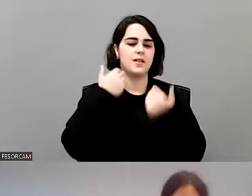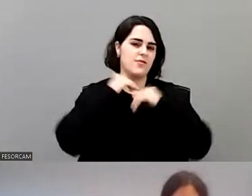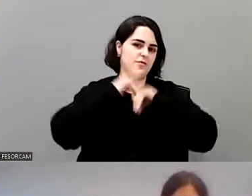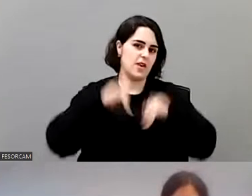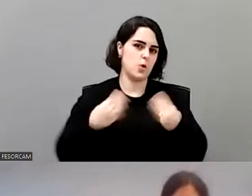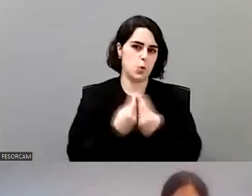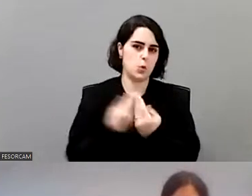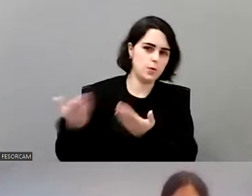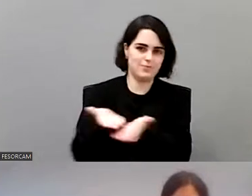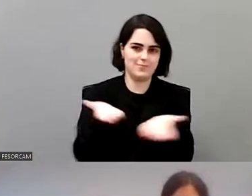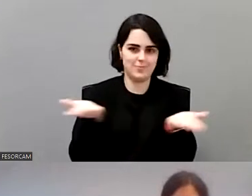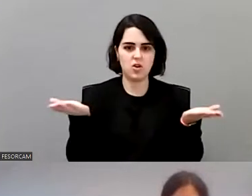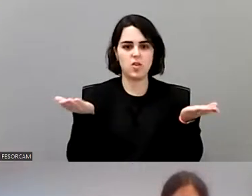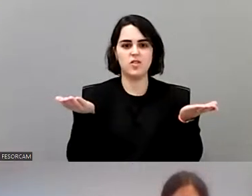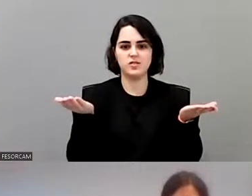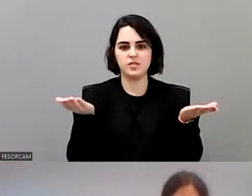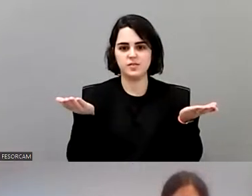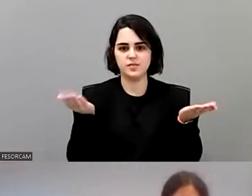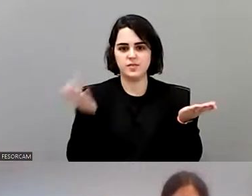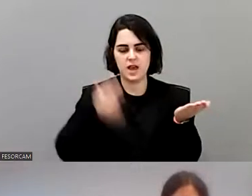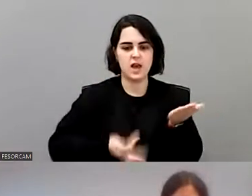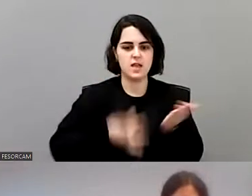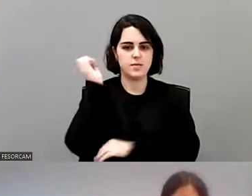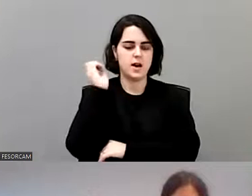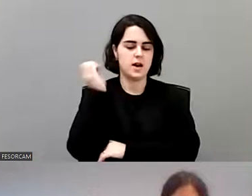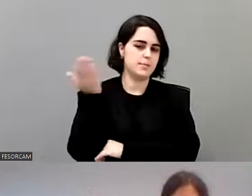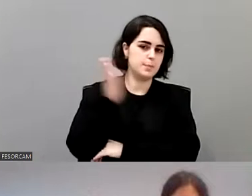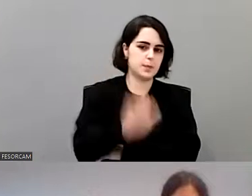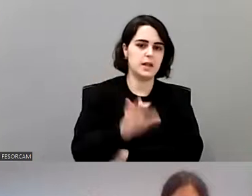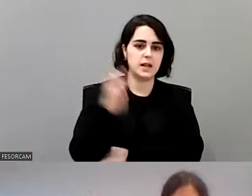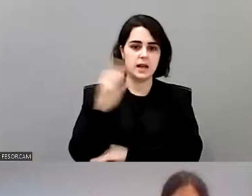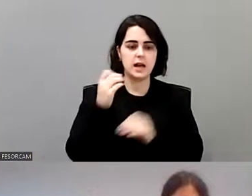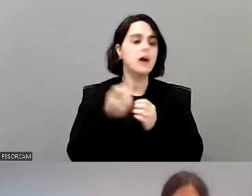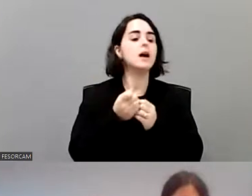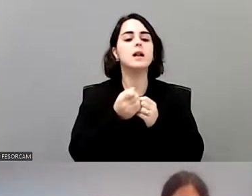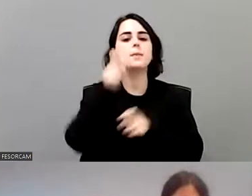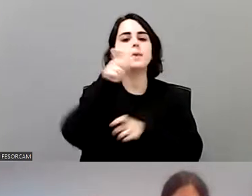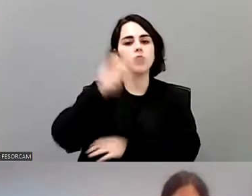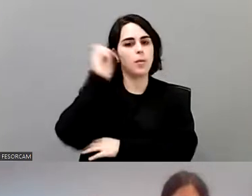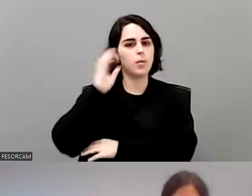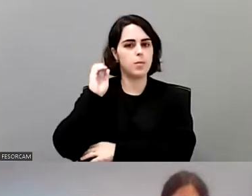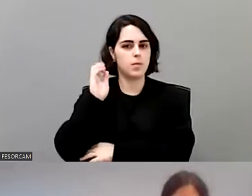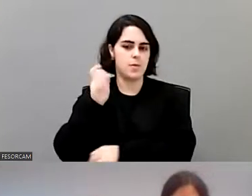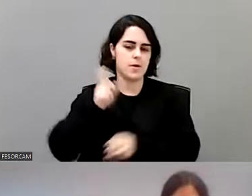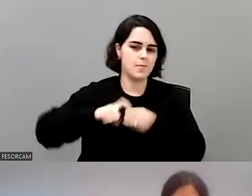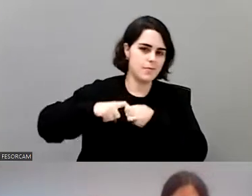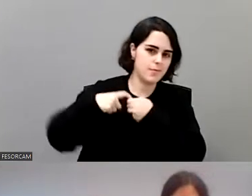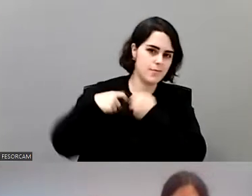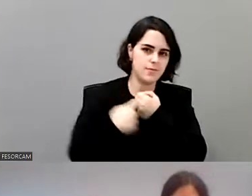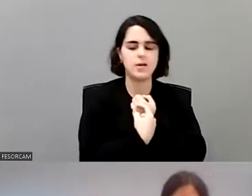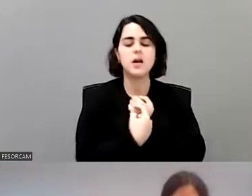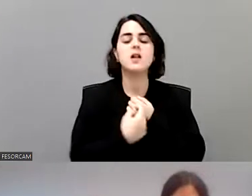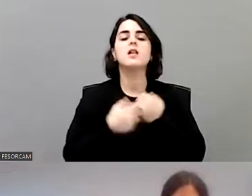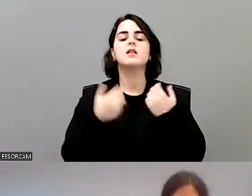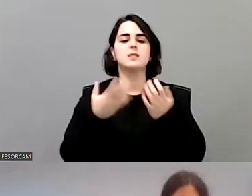vosotros y de poder presentaros el cartel de ponentes que tenemos hoy, que